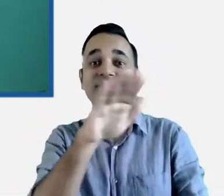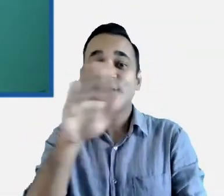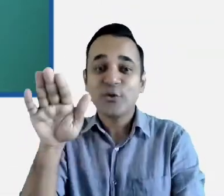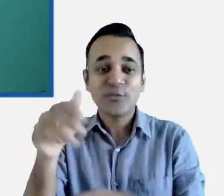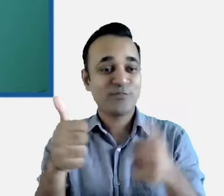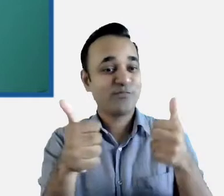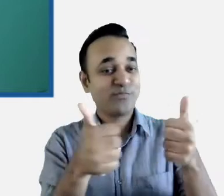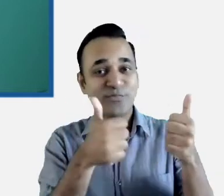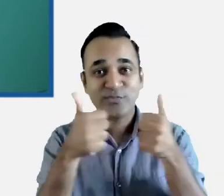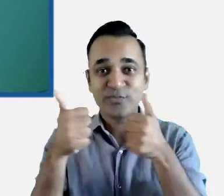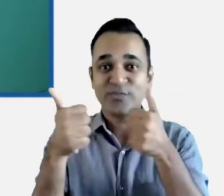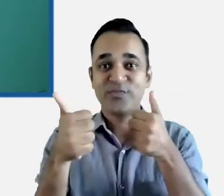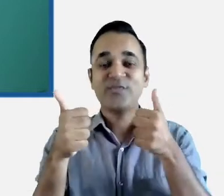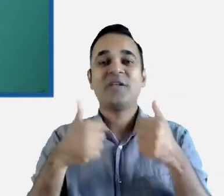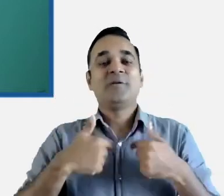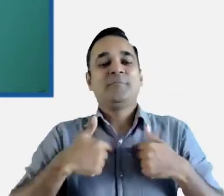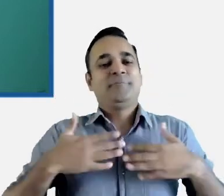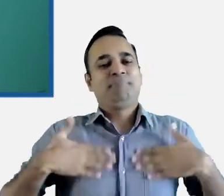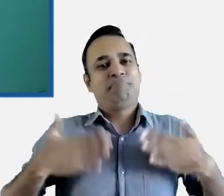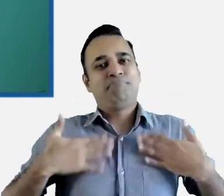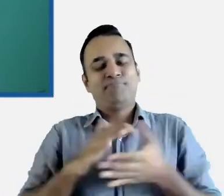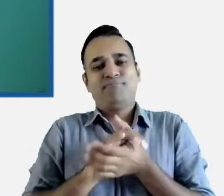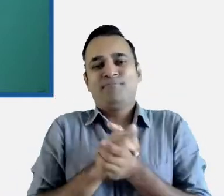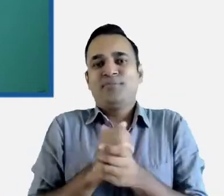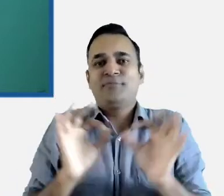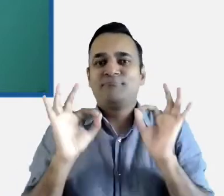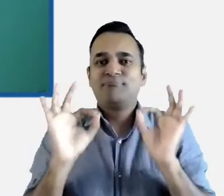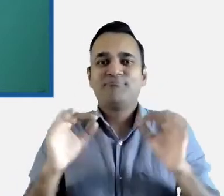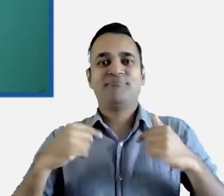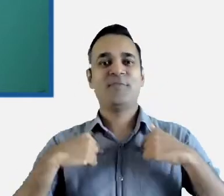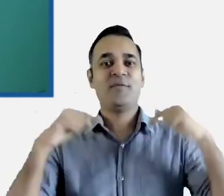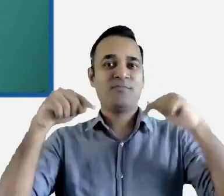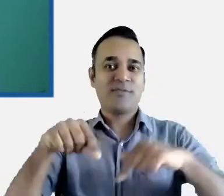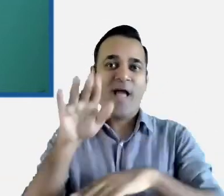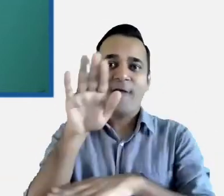poder exponer un poco de la experiencia que tenemos nosotros desde un municipio